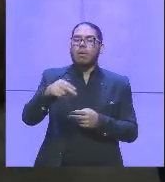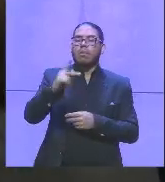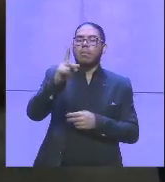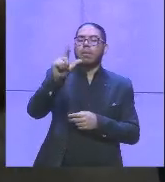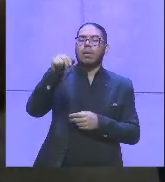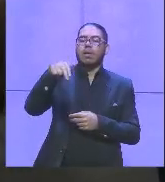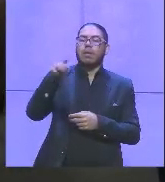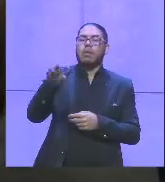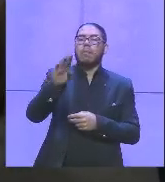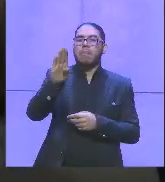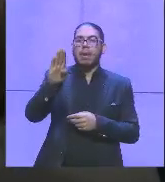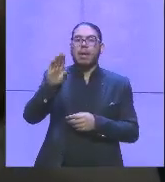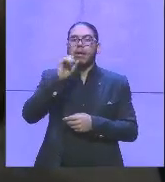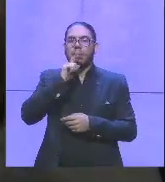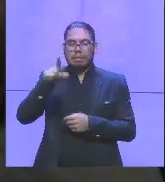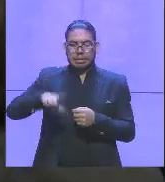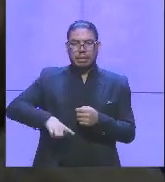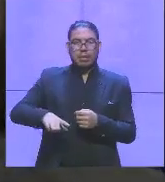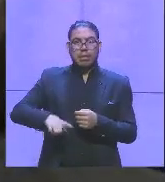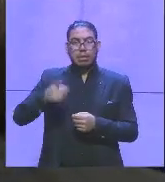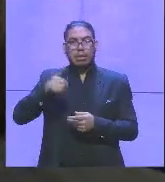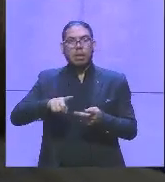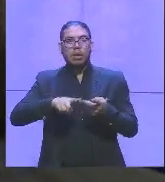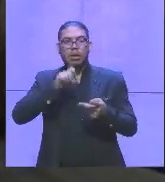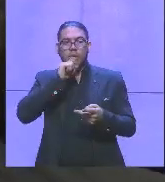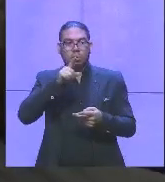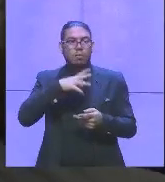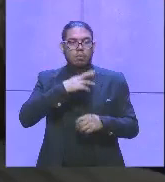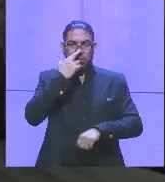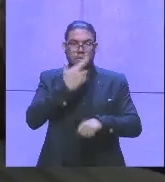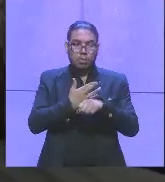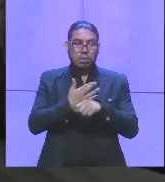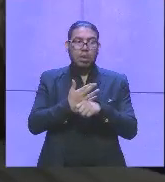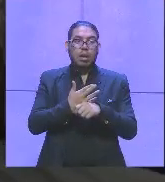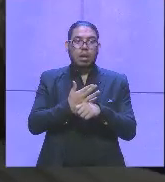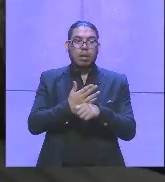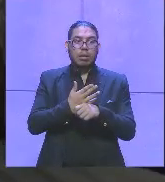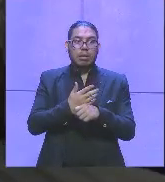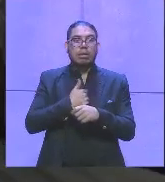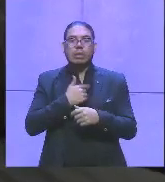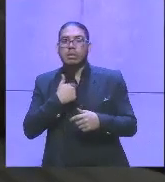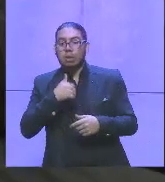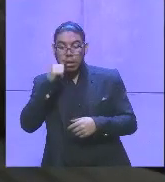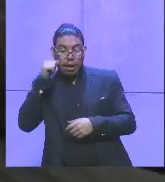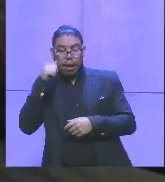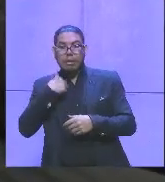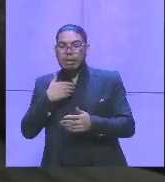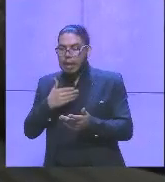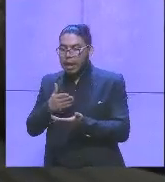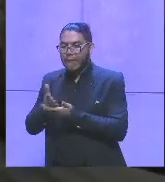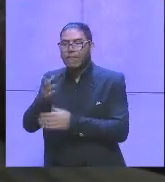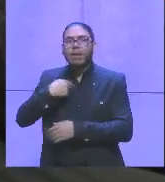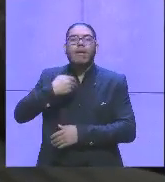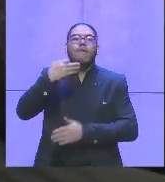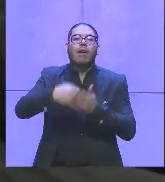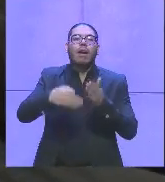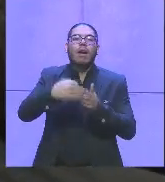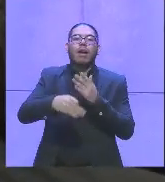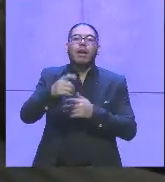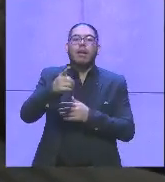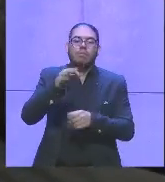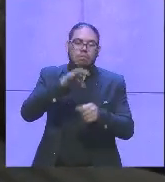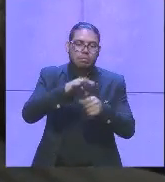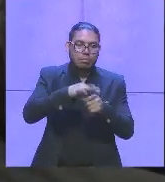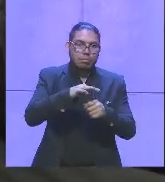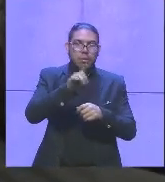en este momento haciendo la designación de un encargado de despacho para la Secretaría Ejecutiva. Yo ya intervine, pero todavía me falta votar, entonces de repente a lo mejor